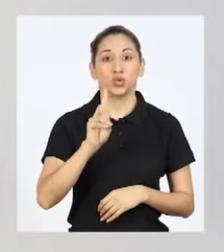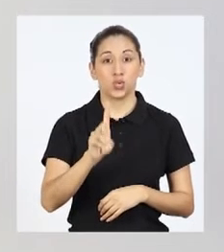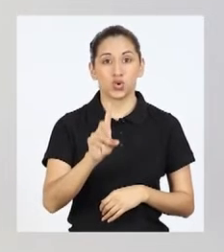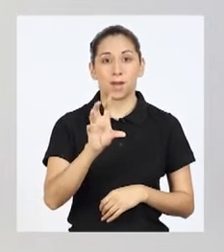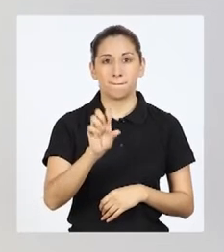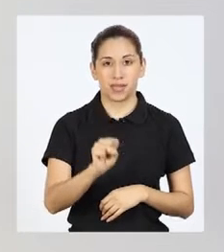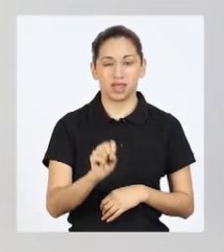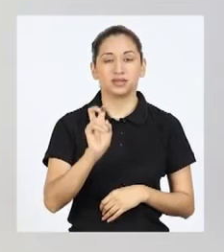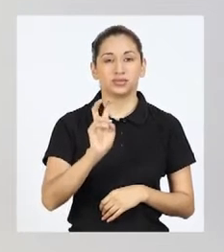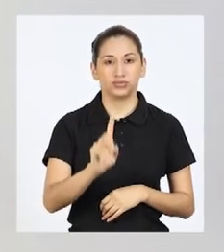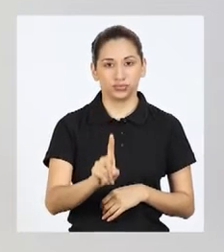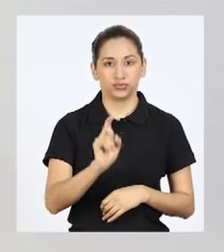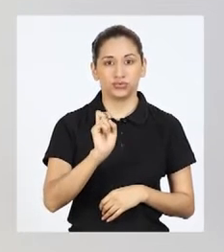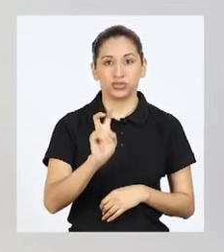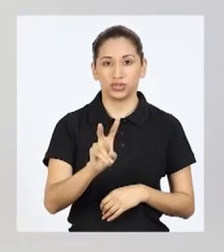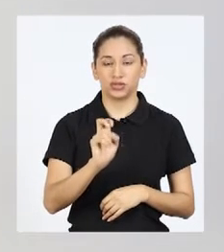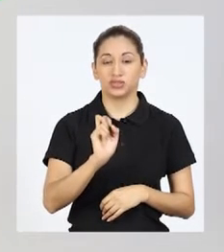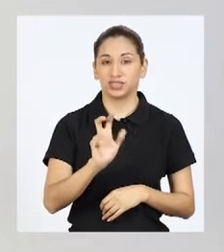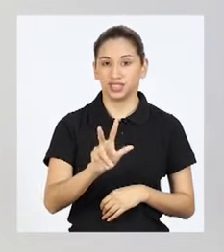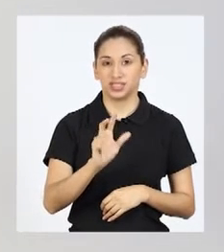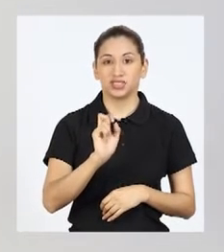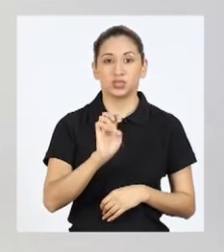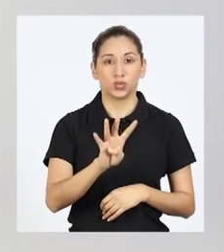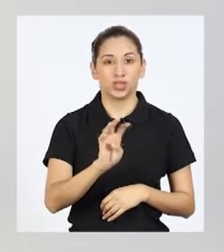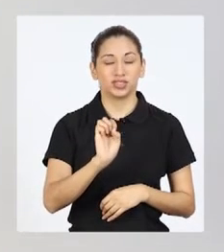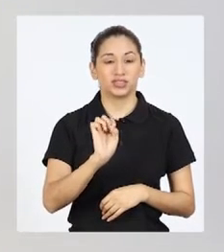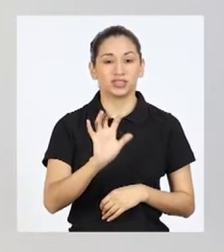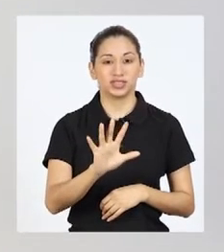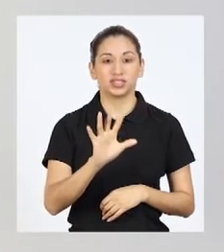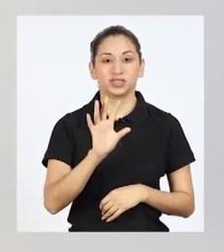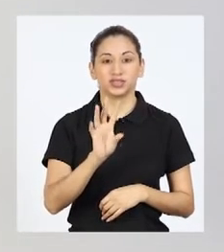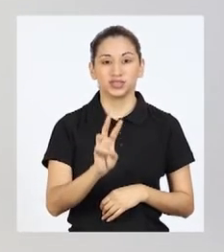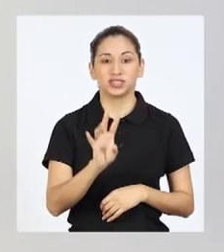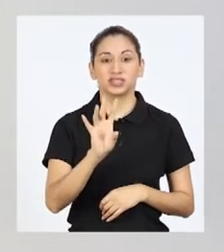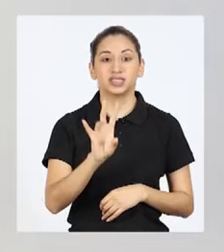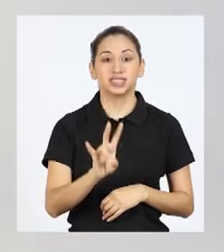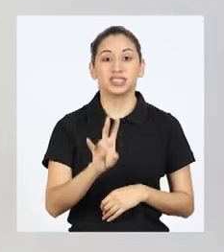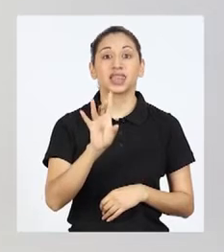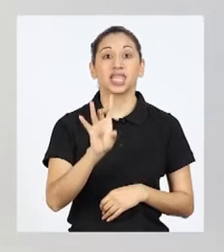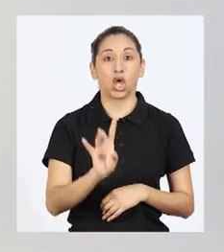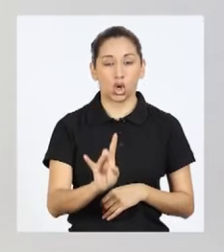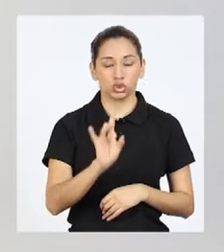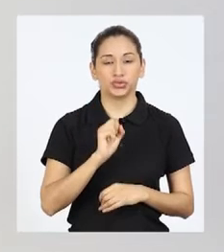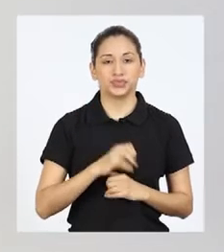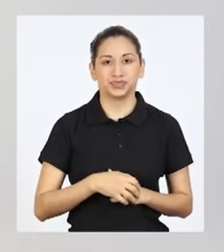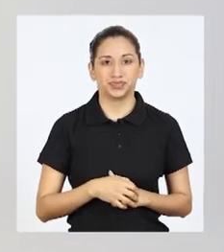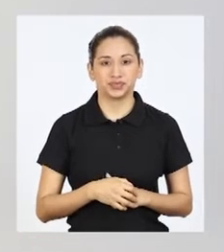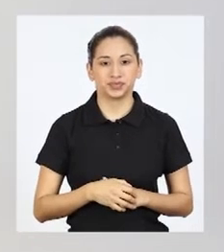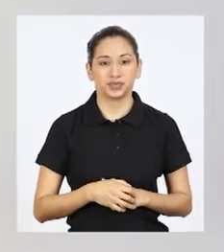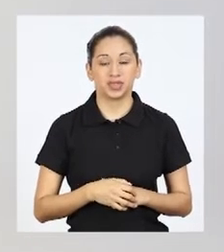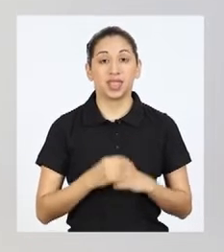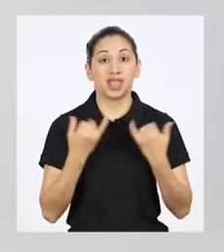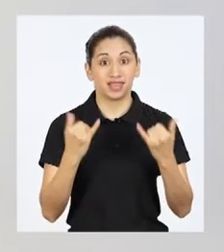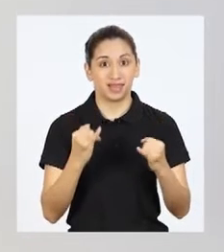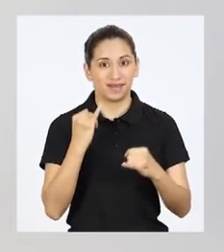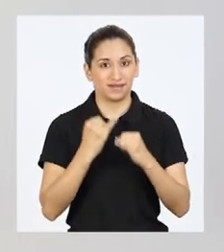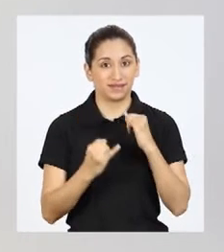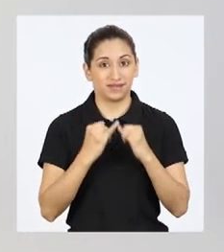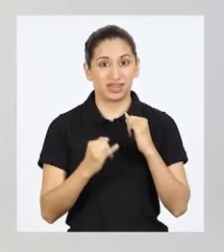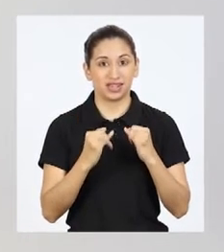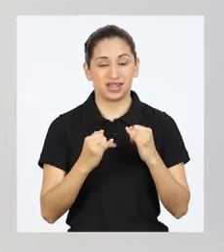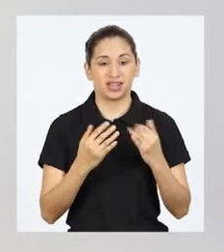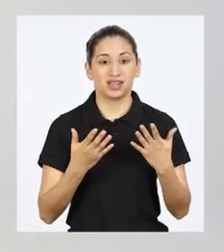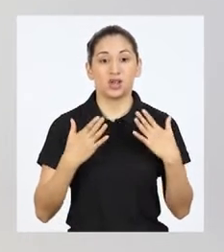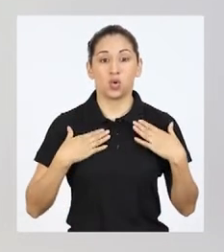2, 1, va. 1, 2, 3, 4, 5, 6, 7, 8. Y para terminar con